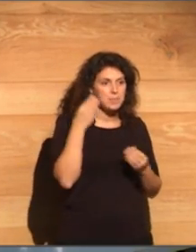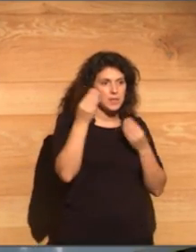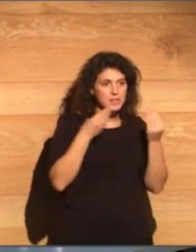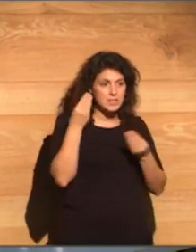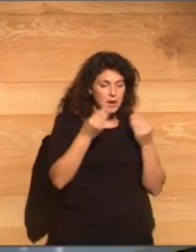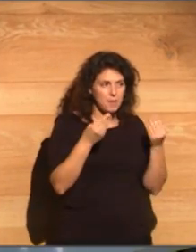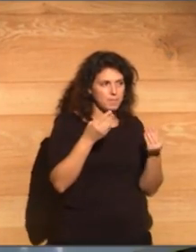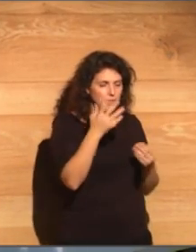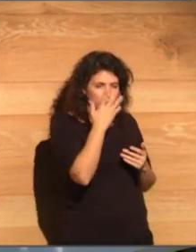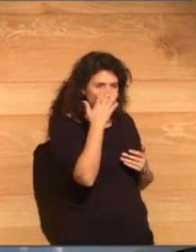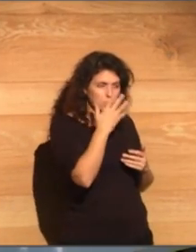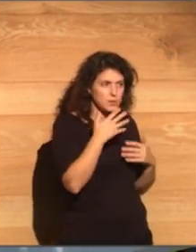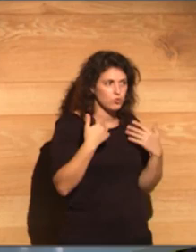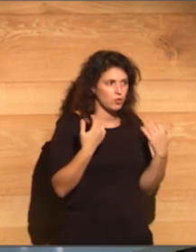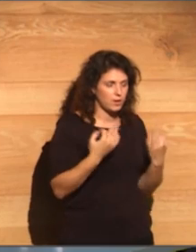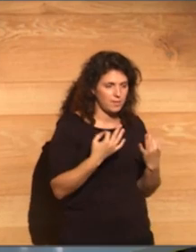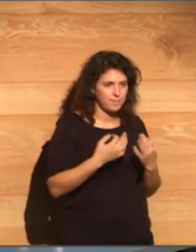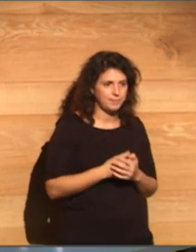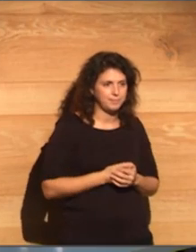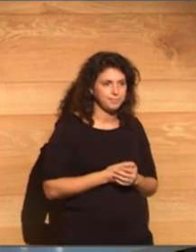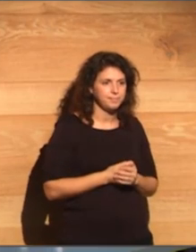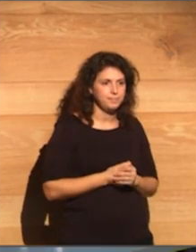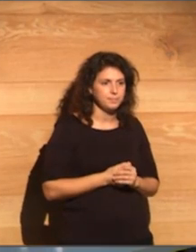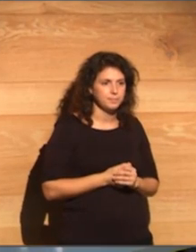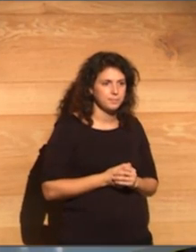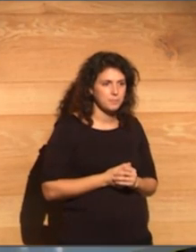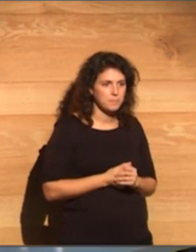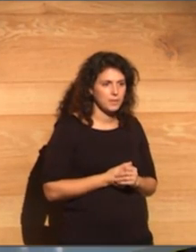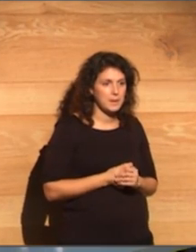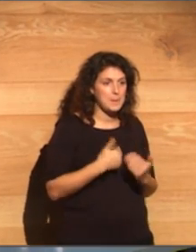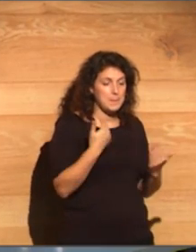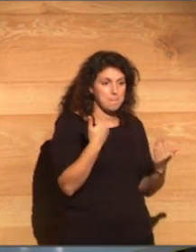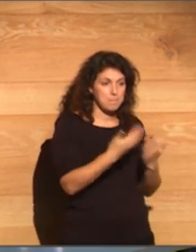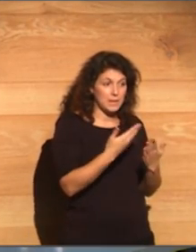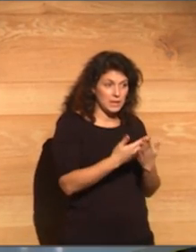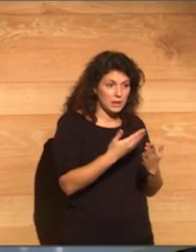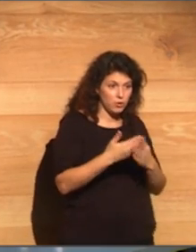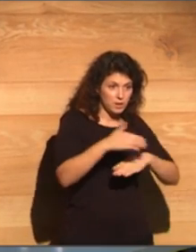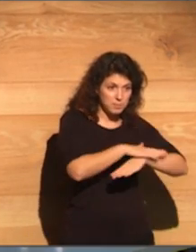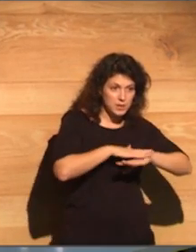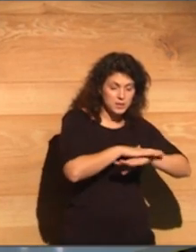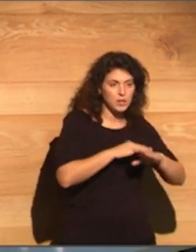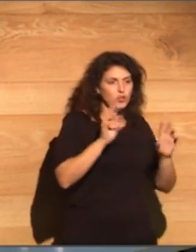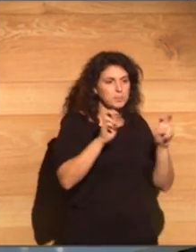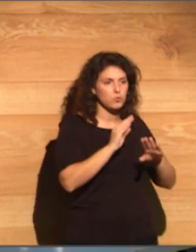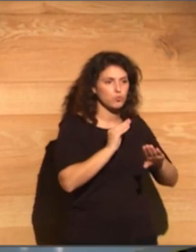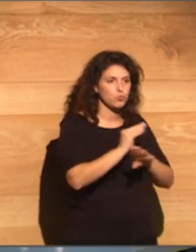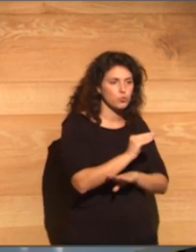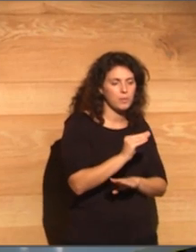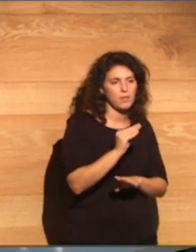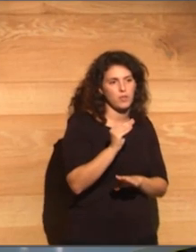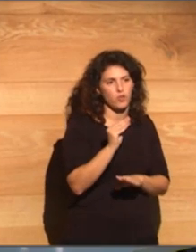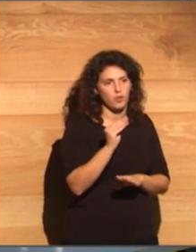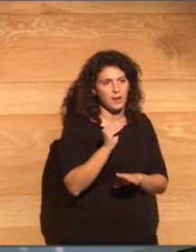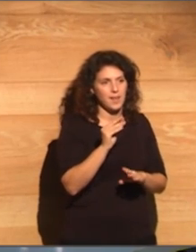siempre sospechó Berlanga, que en la petición al Ministerio de la subvención